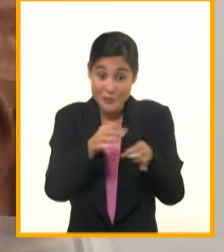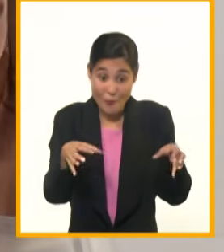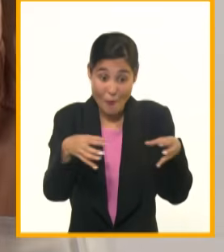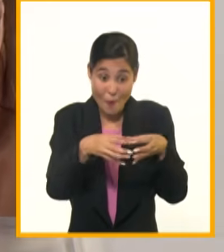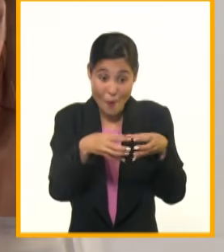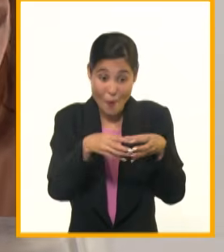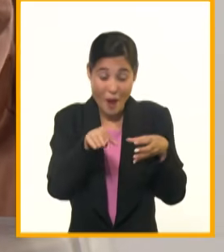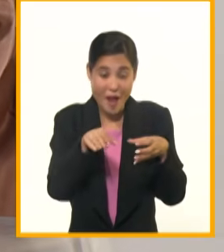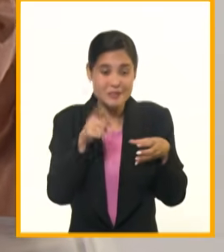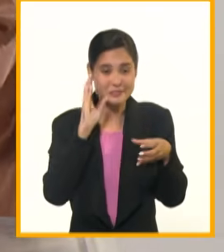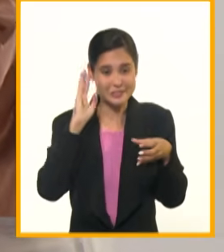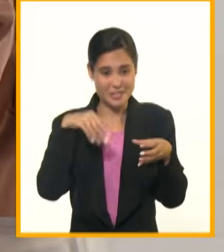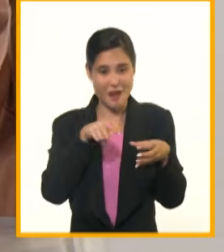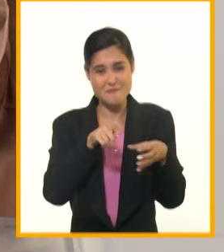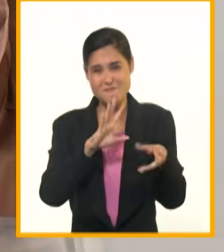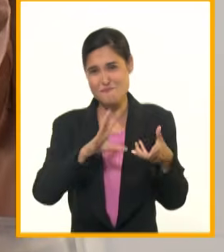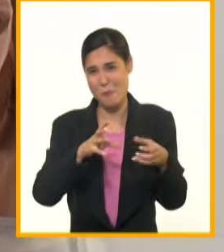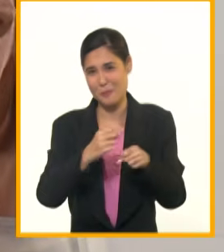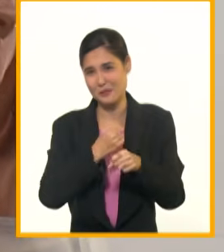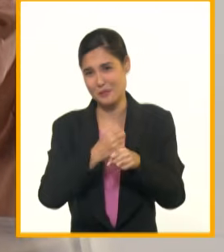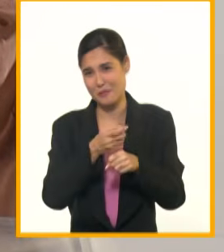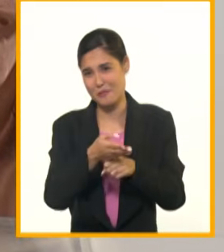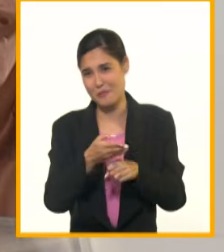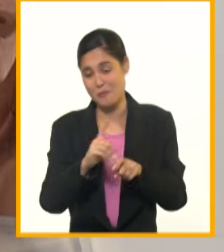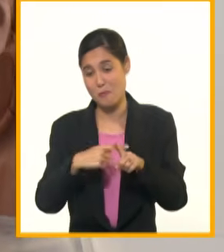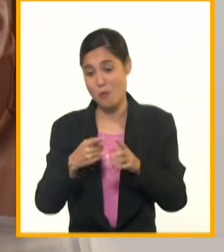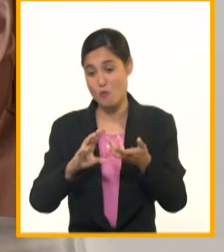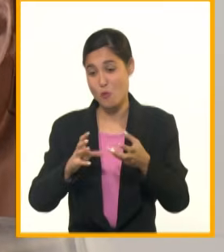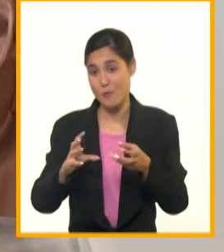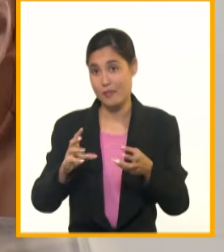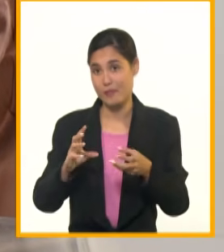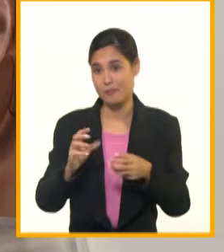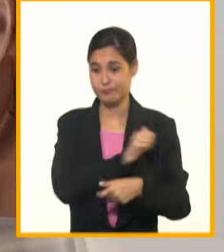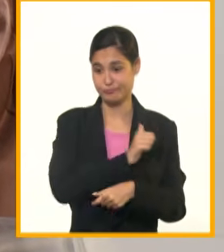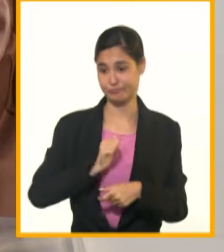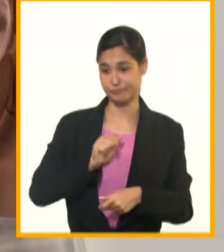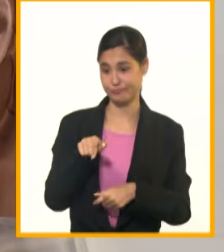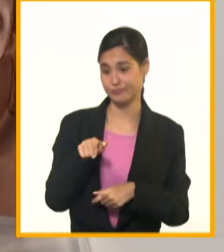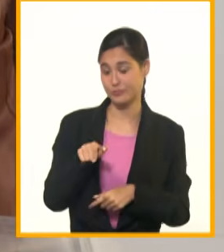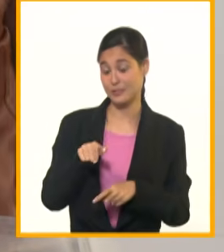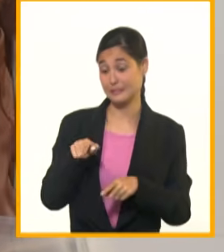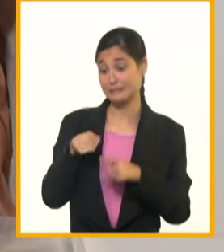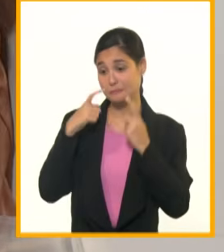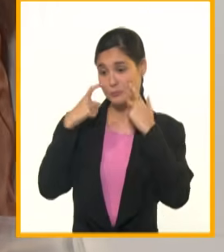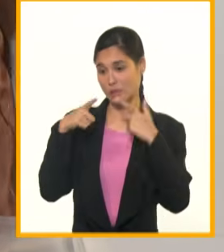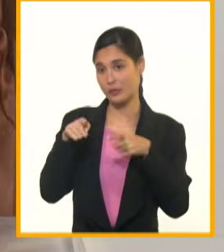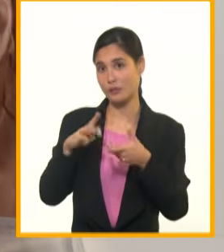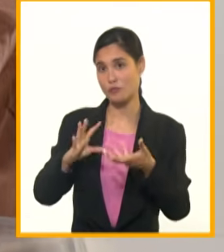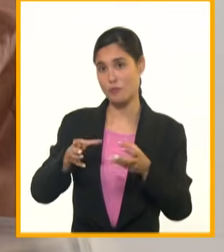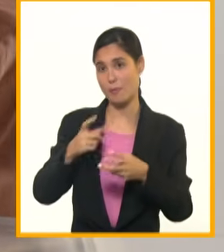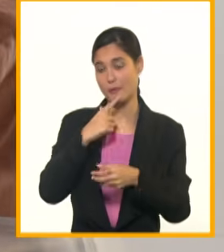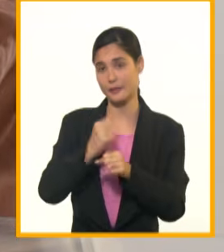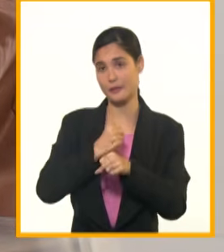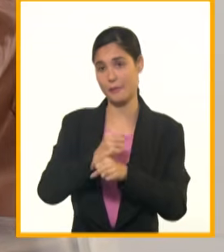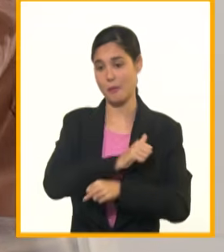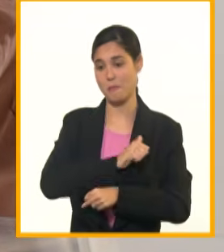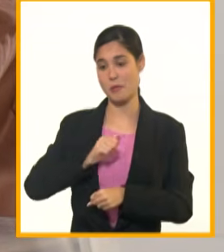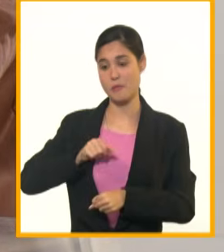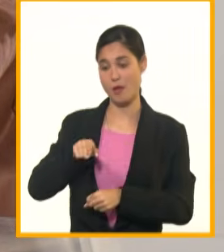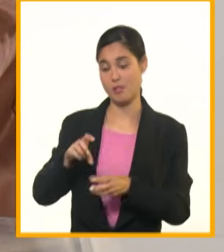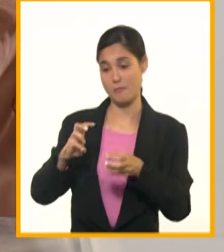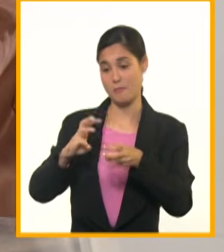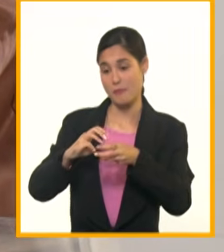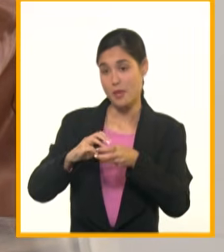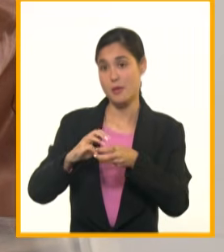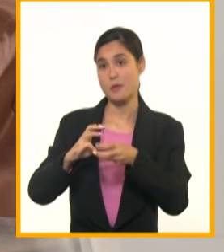reserva. El aporte de los actores económicos no estatales ha sido determinante, y la forma en que se ha ido logrando